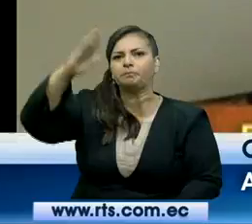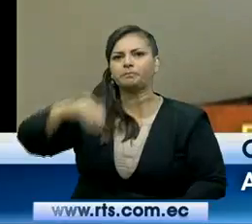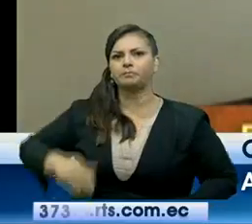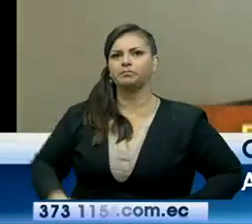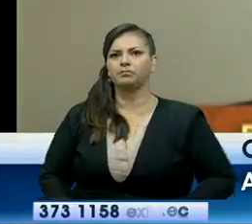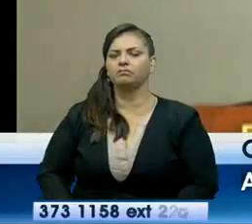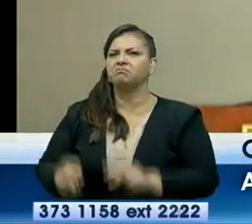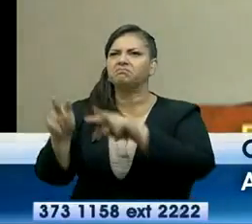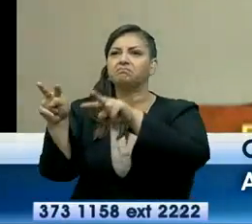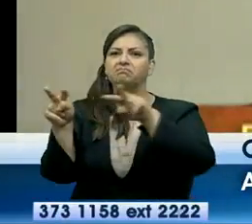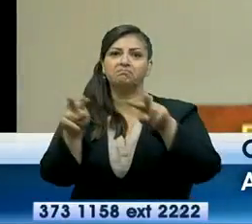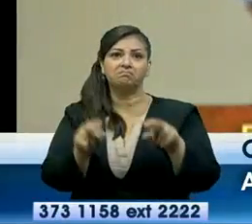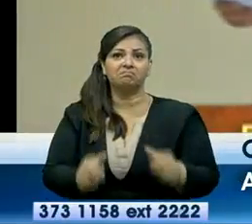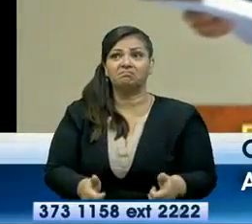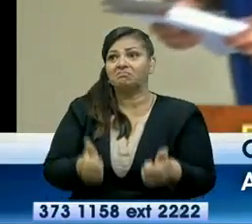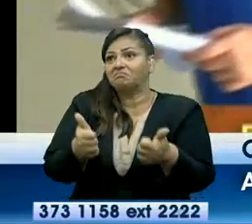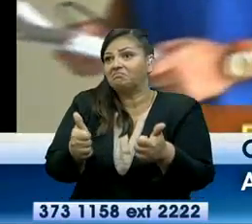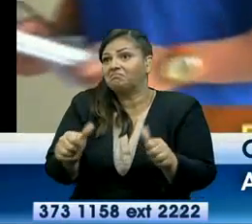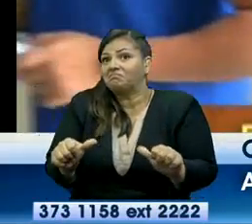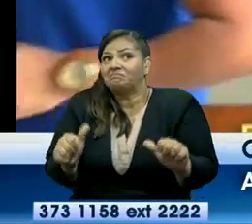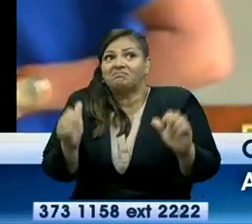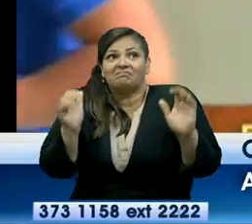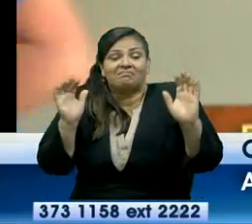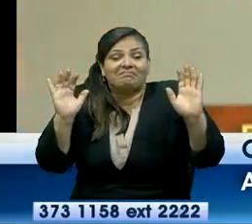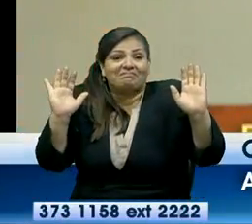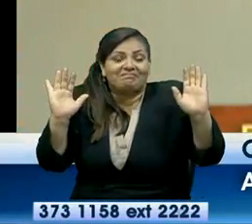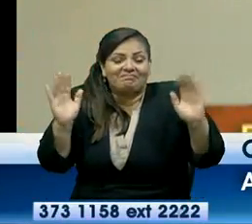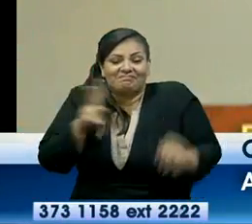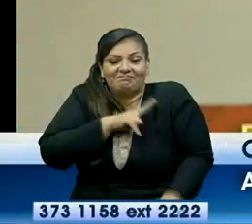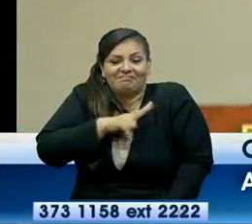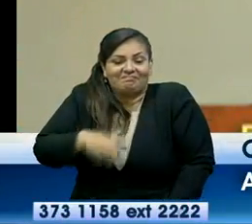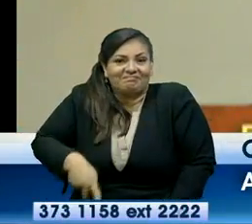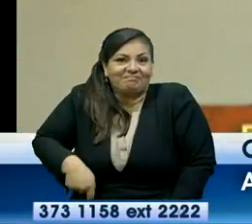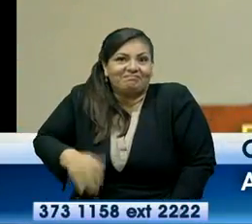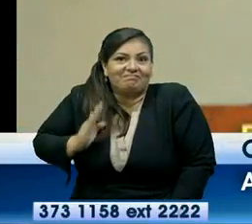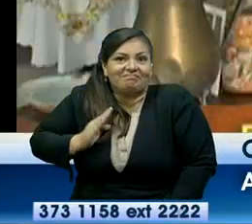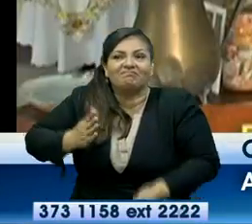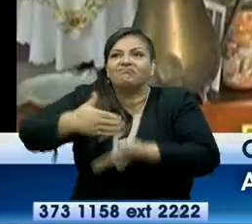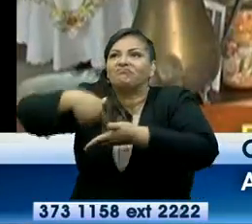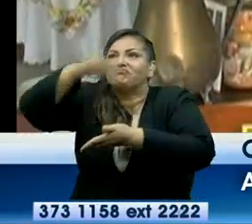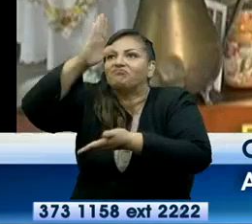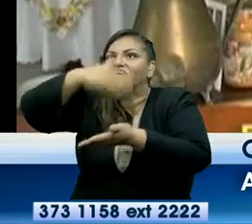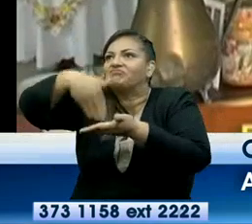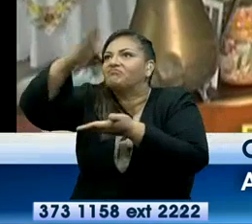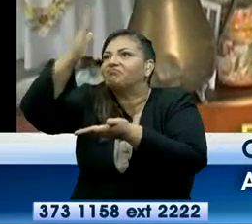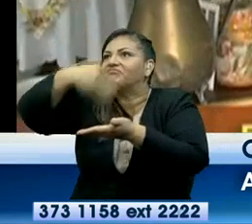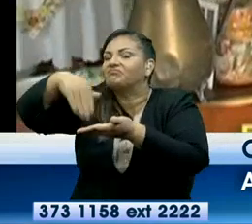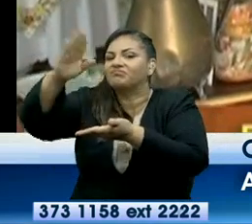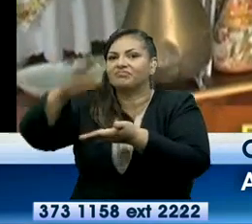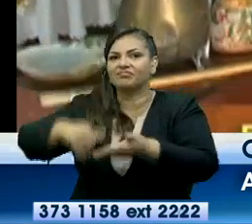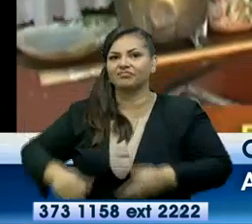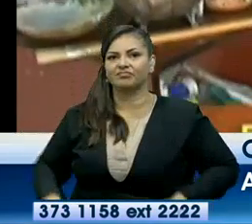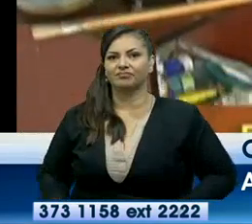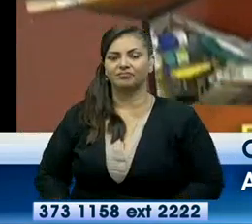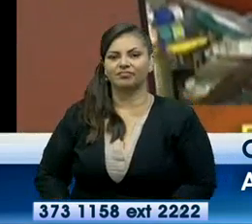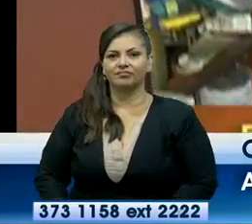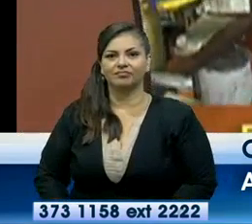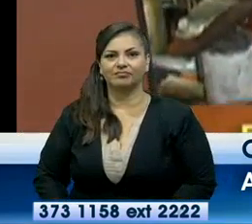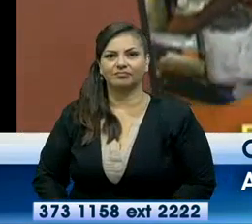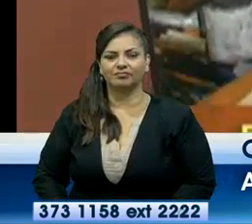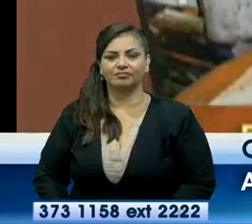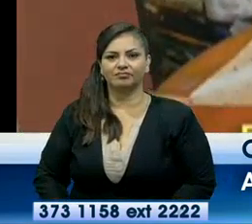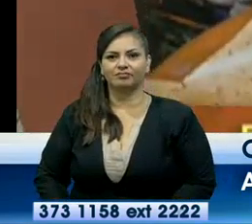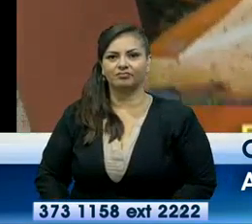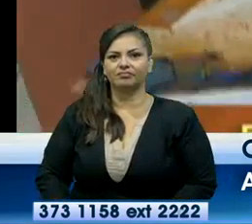mejor o lo peor pero es un trabajo personalísima entonces esta mancha que va dejando luego es